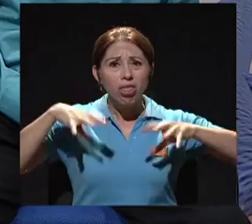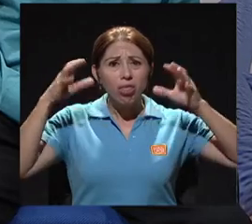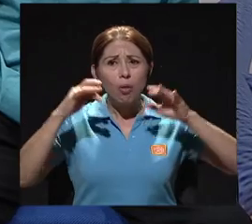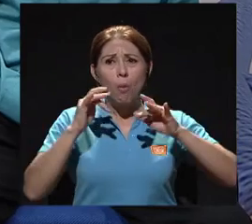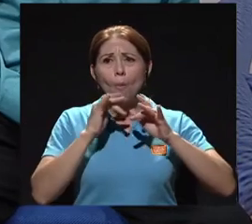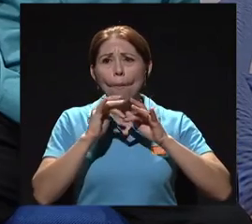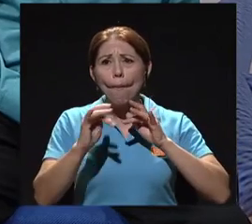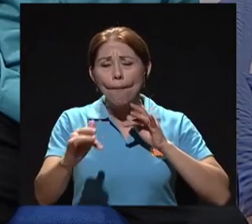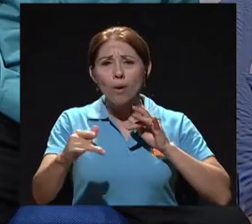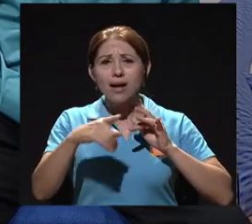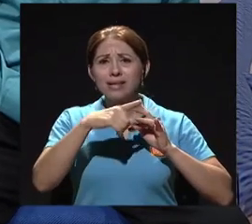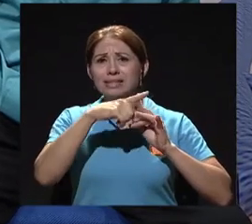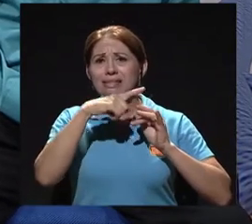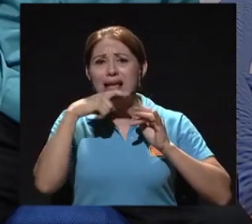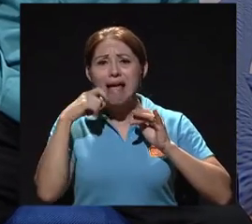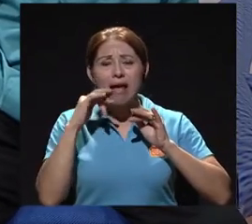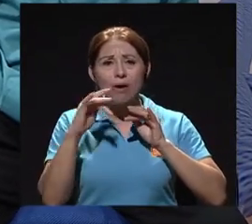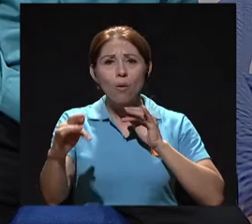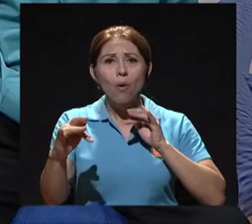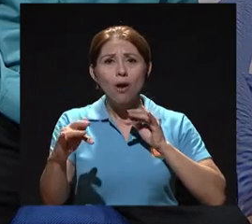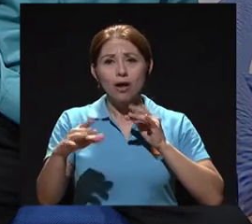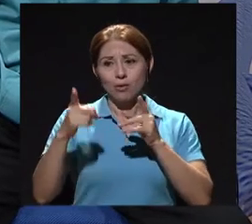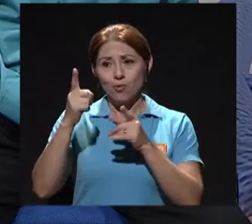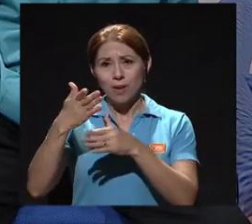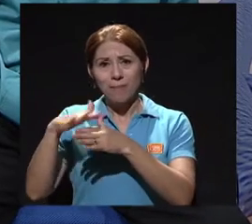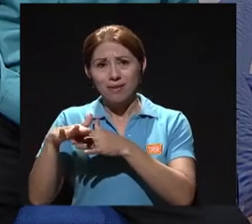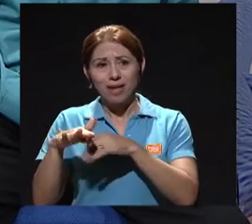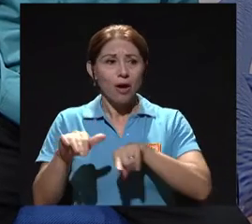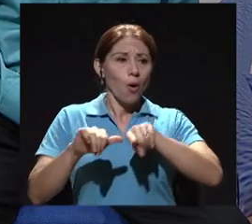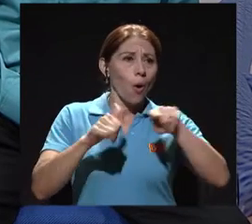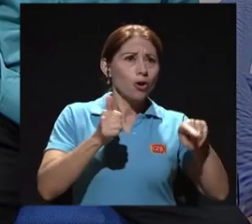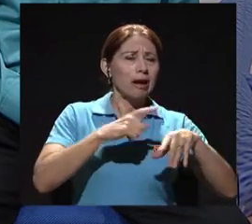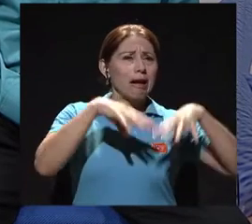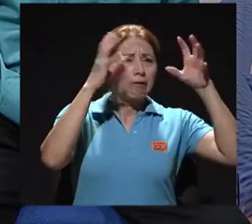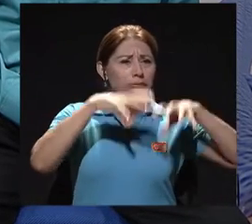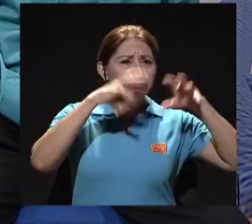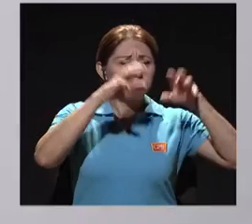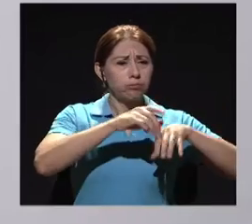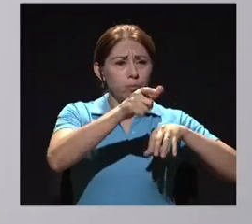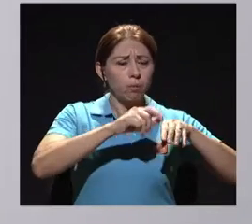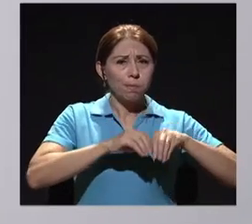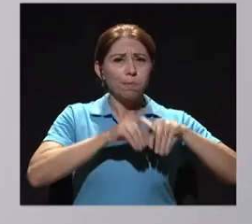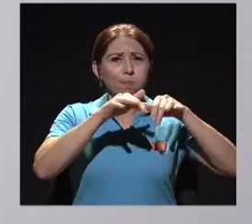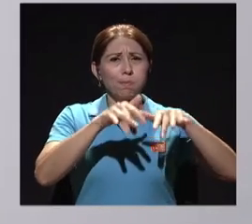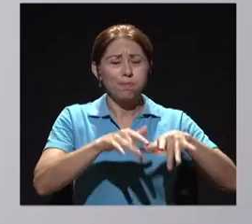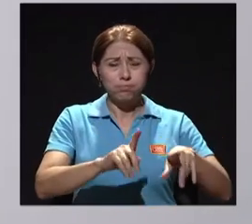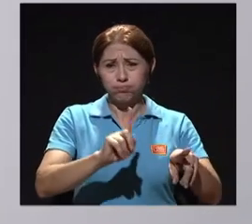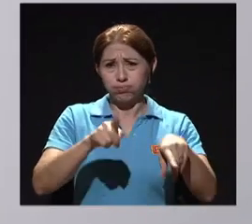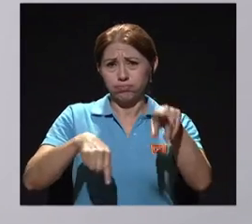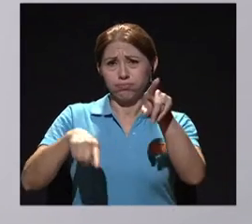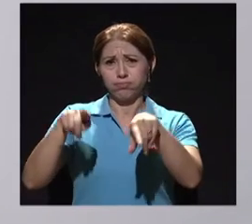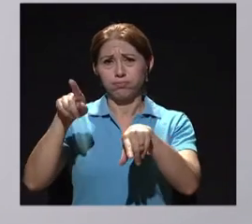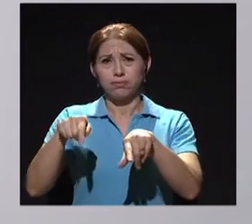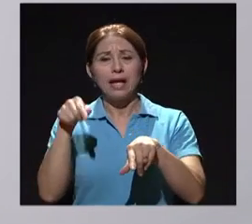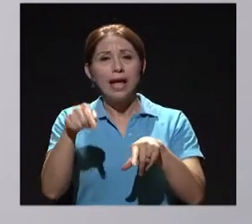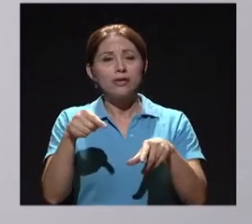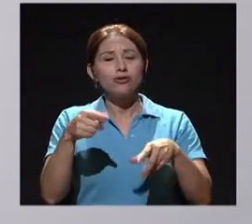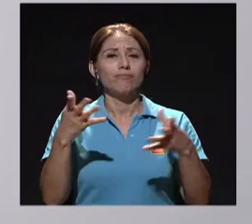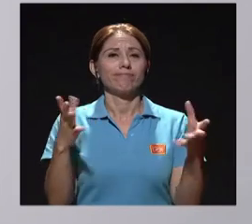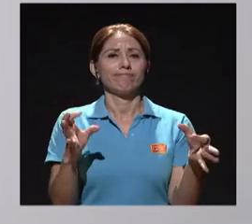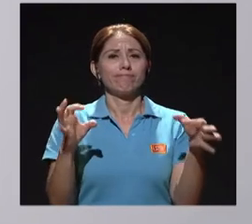duración por otro que mucho tiene que ver con la forma como el país ha venido esté organizándose